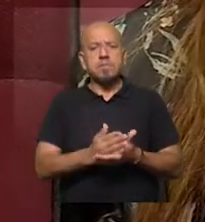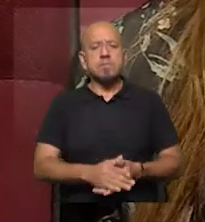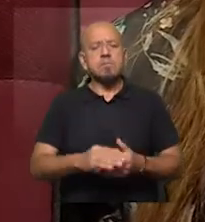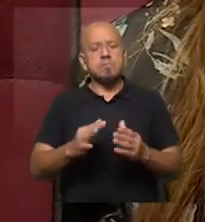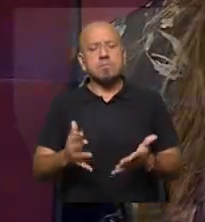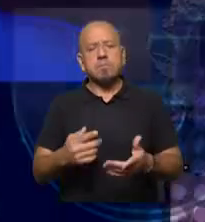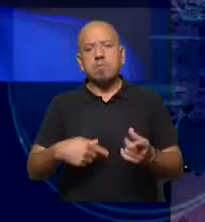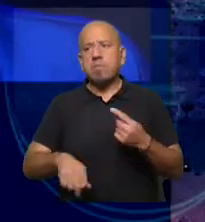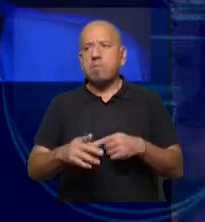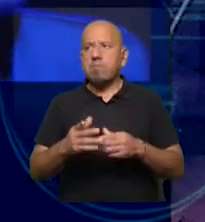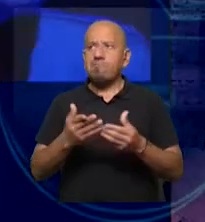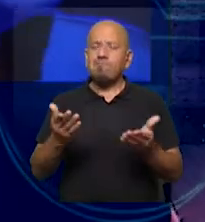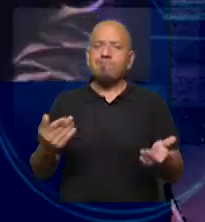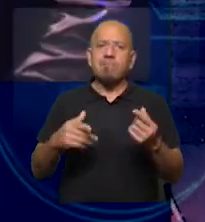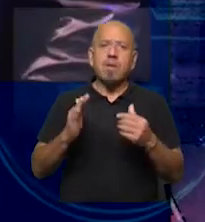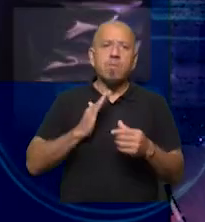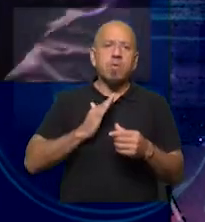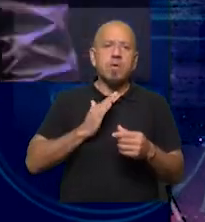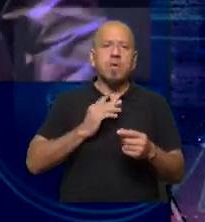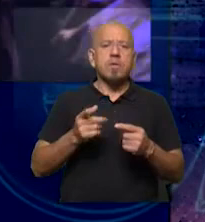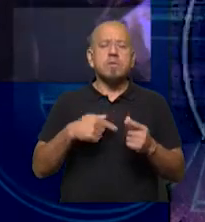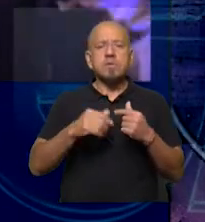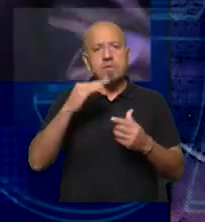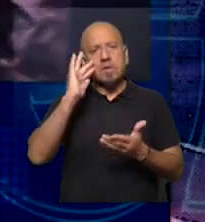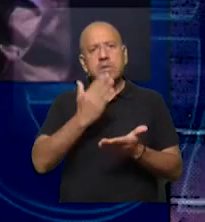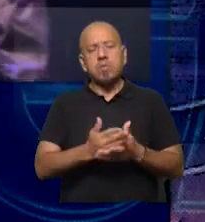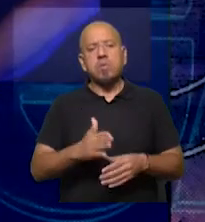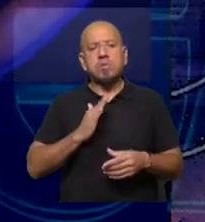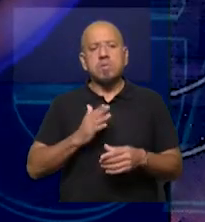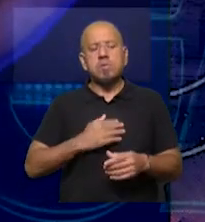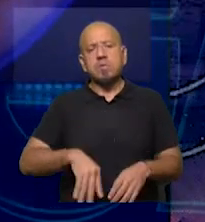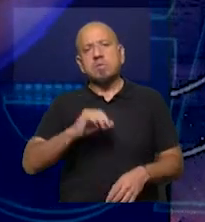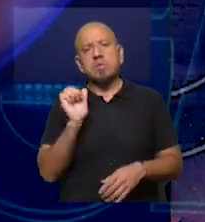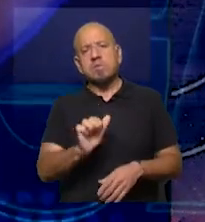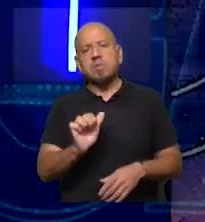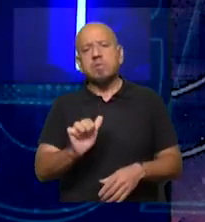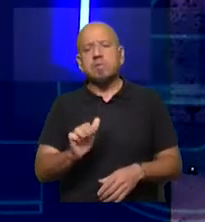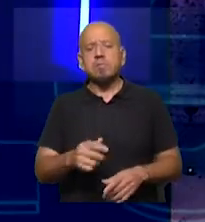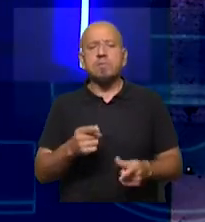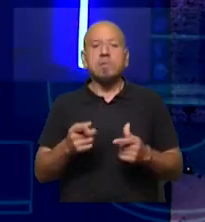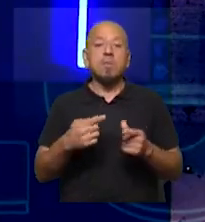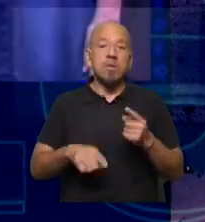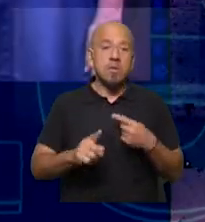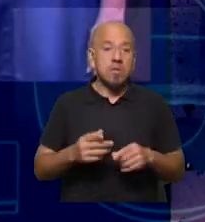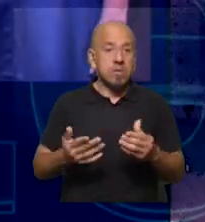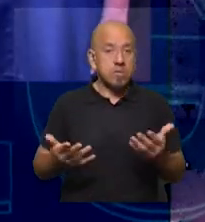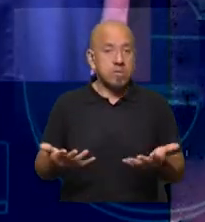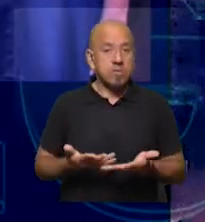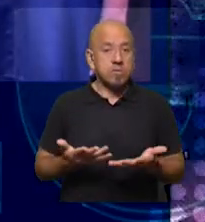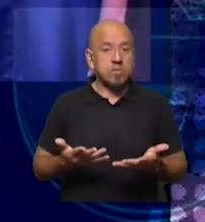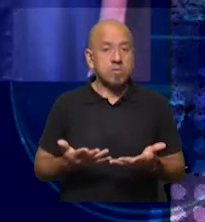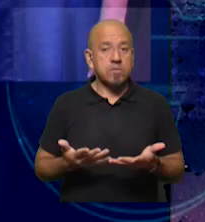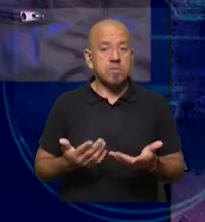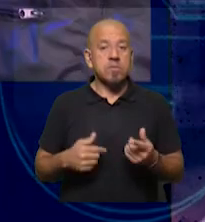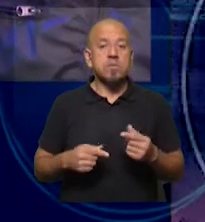pasado, sobre todo las mujeres en la dictadura, la violación, pero ahora eso, si